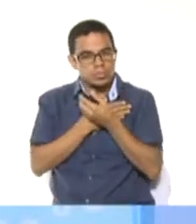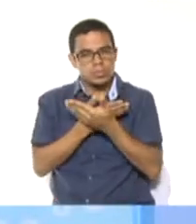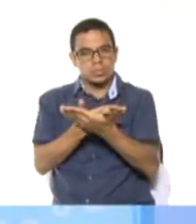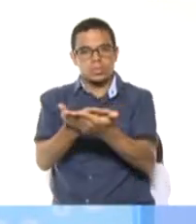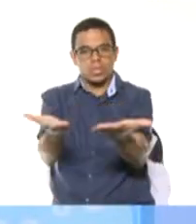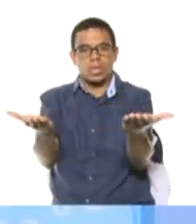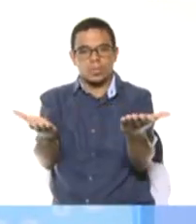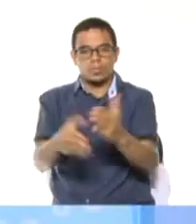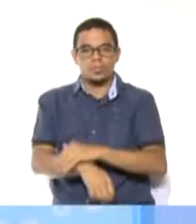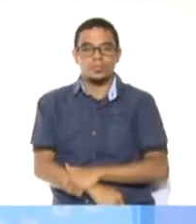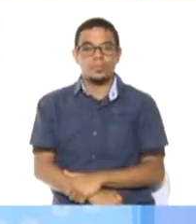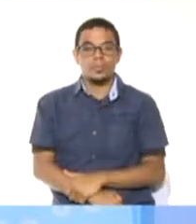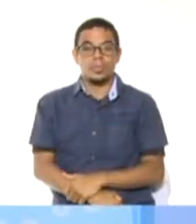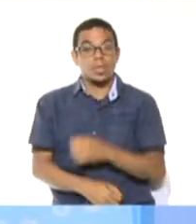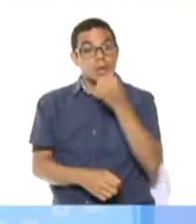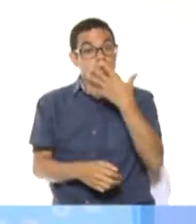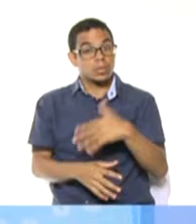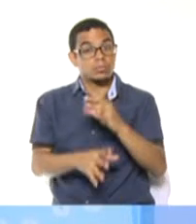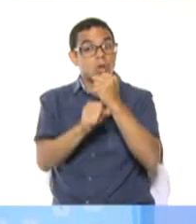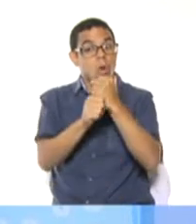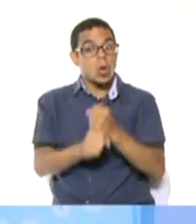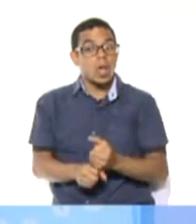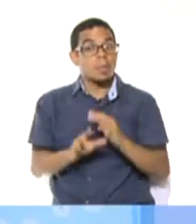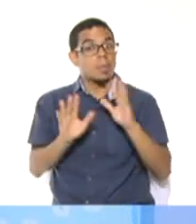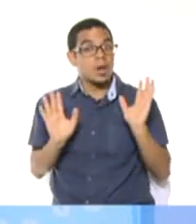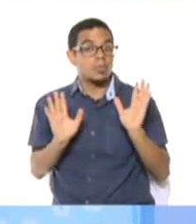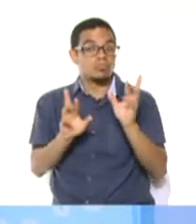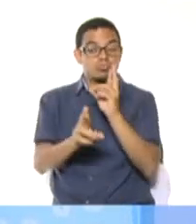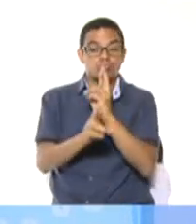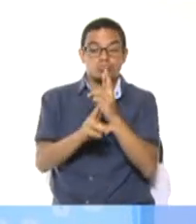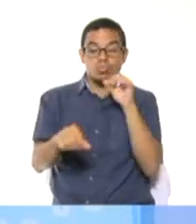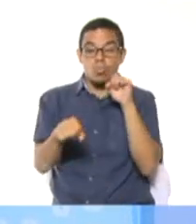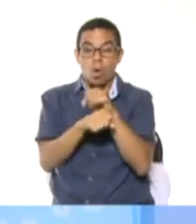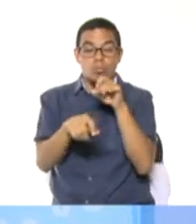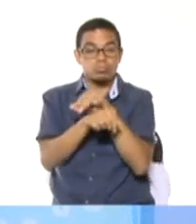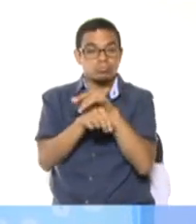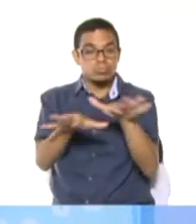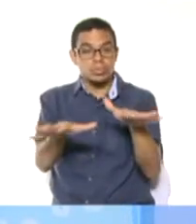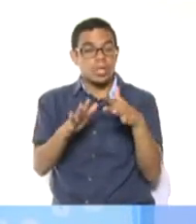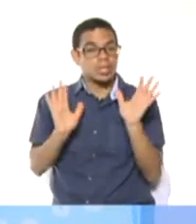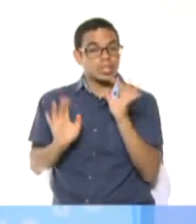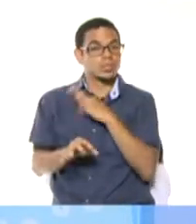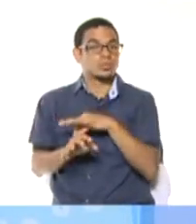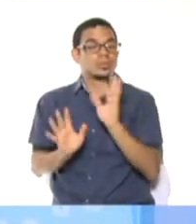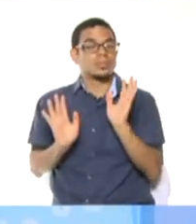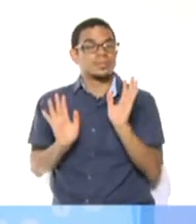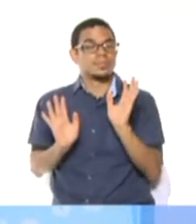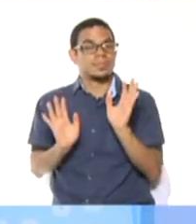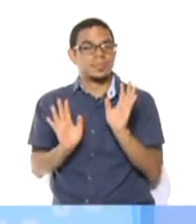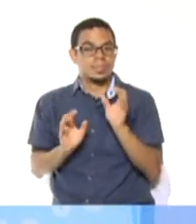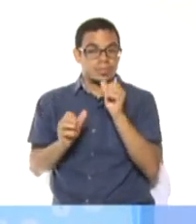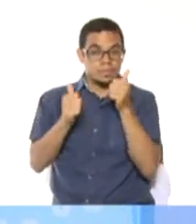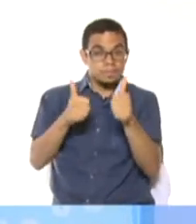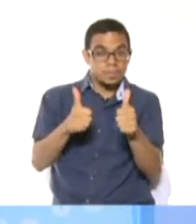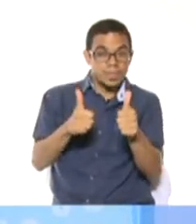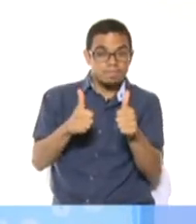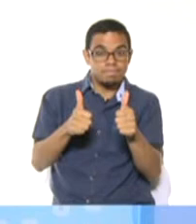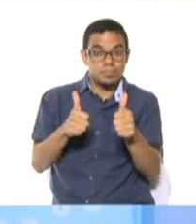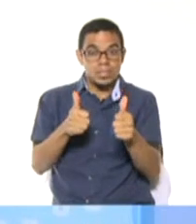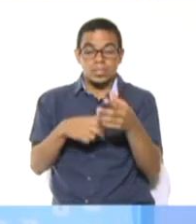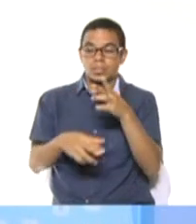todos ustedes. Así que los espero acá en nuestras redes sociales. Envíen todas sus impresiones para nosotros